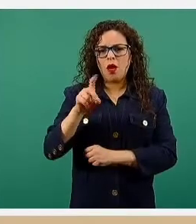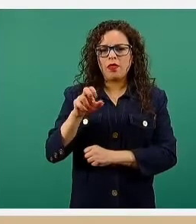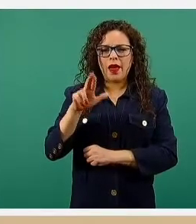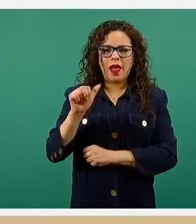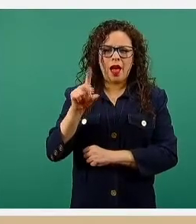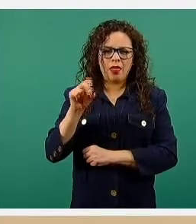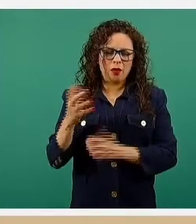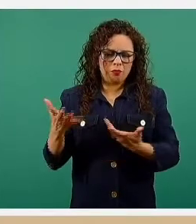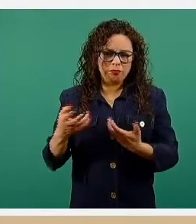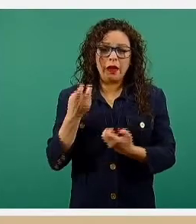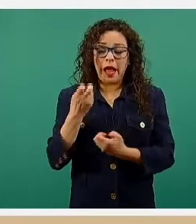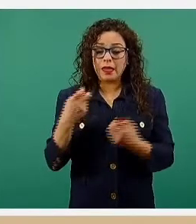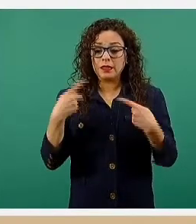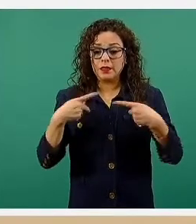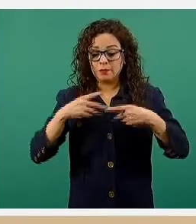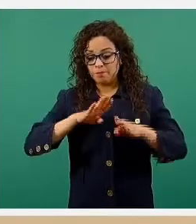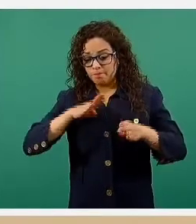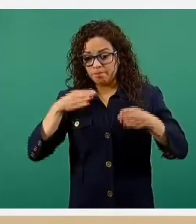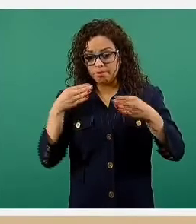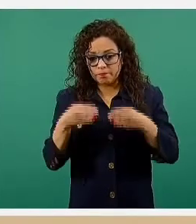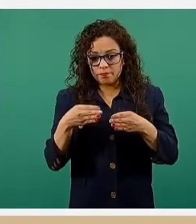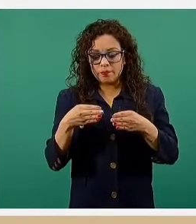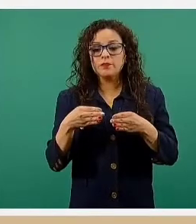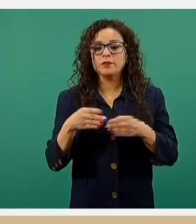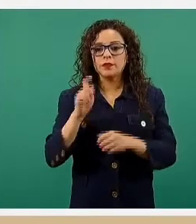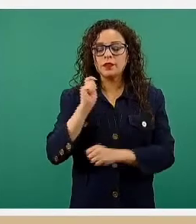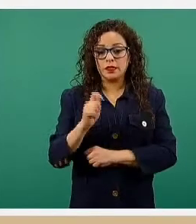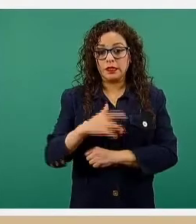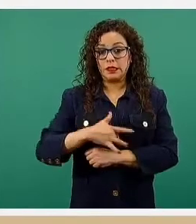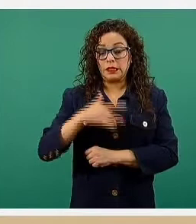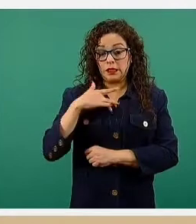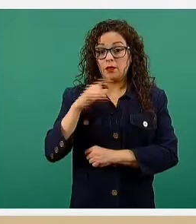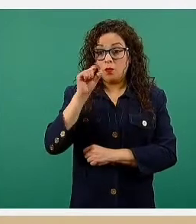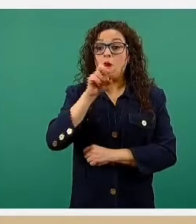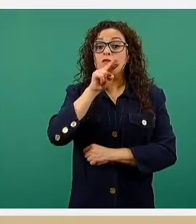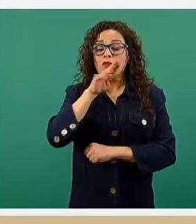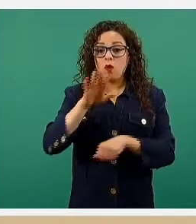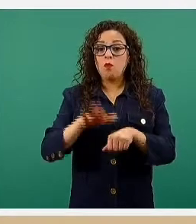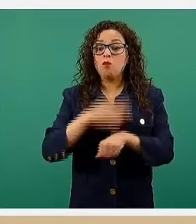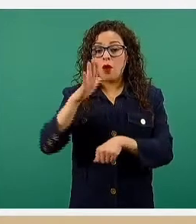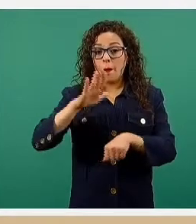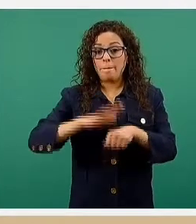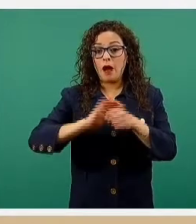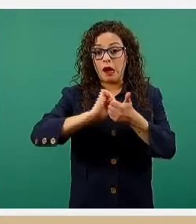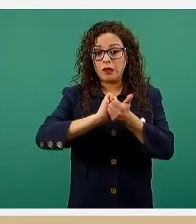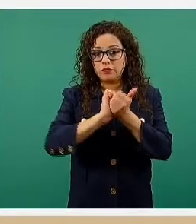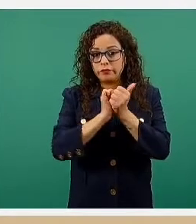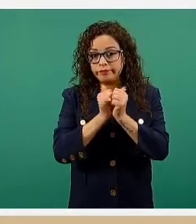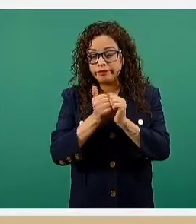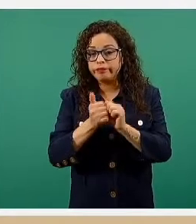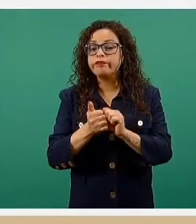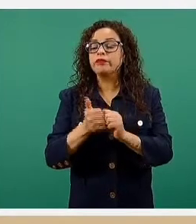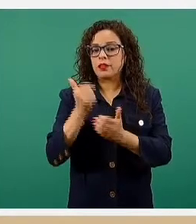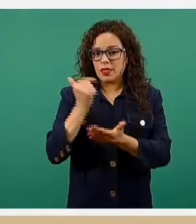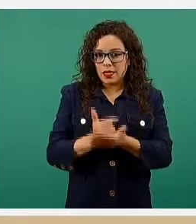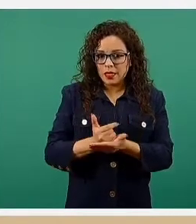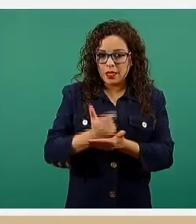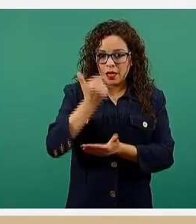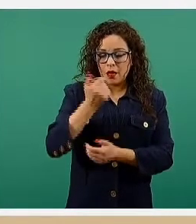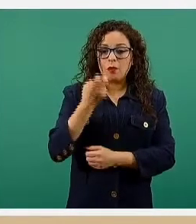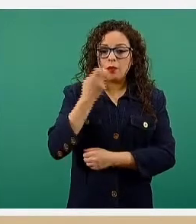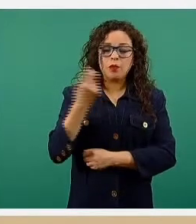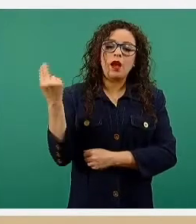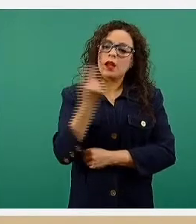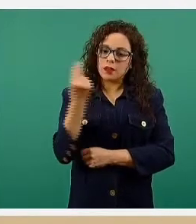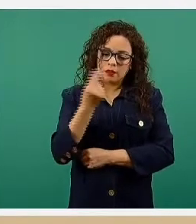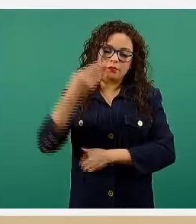en este grupo de personas que desarrollan los signos de alarma, que desarrollan las complicaciones y que inclusive por lo mismo entonces